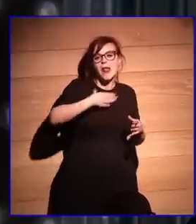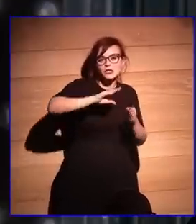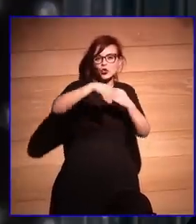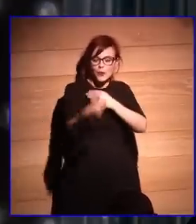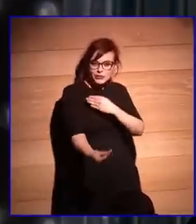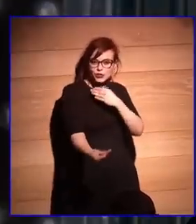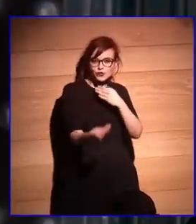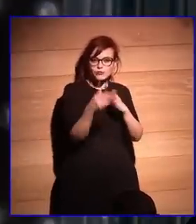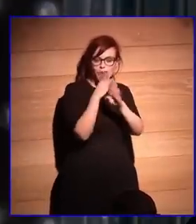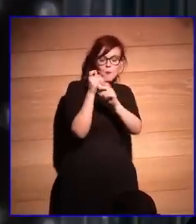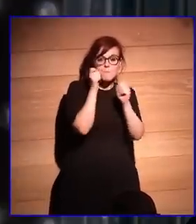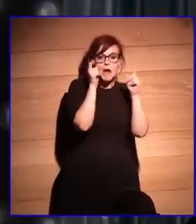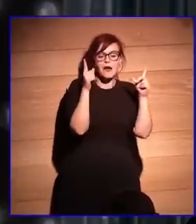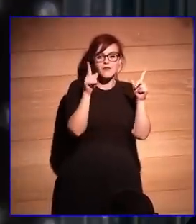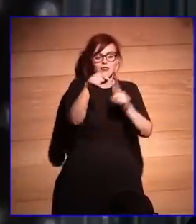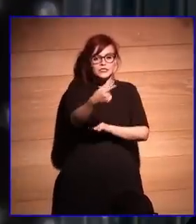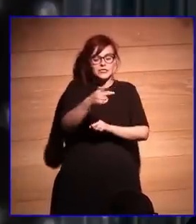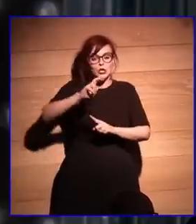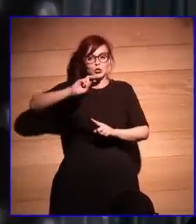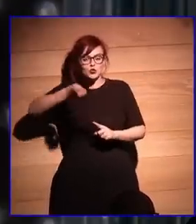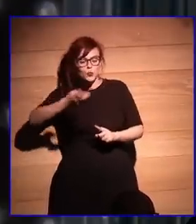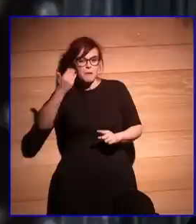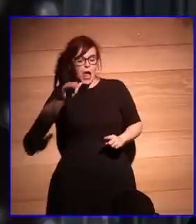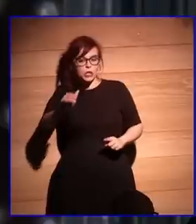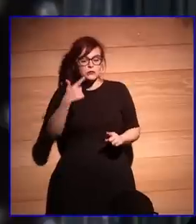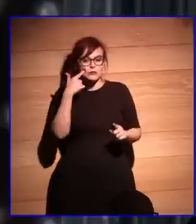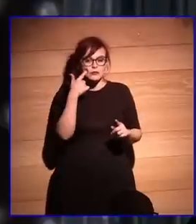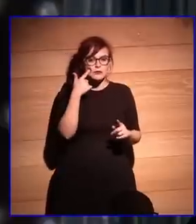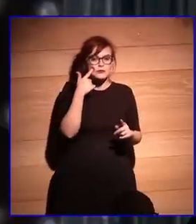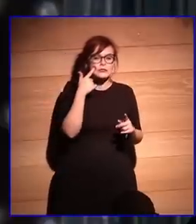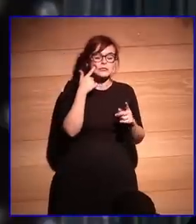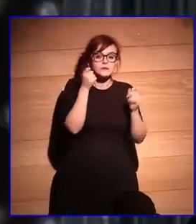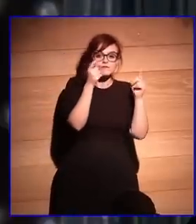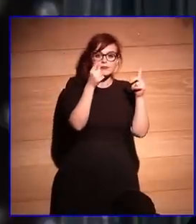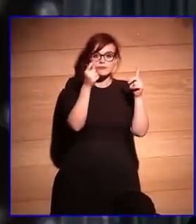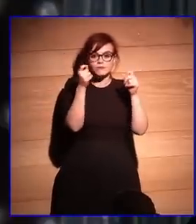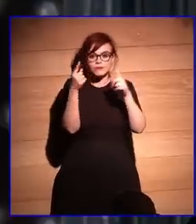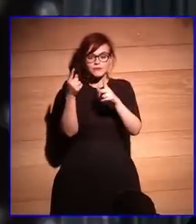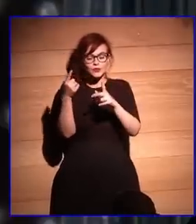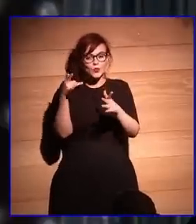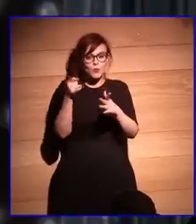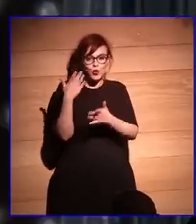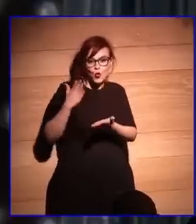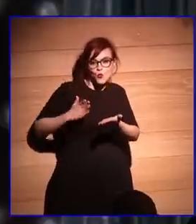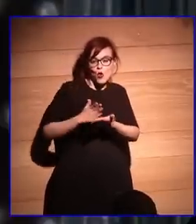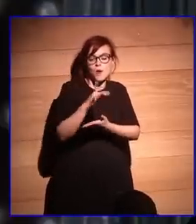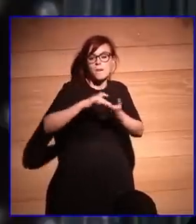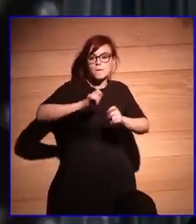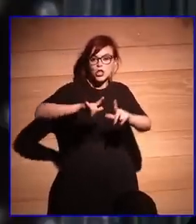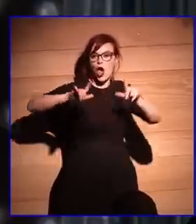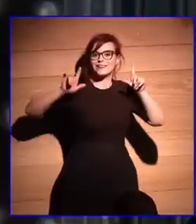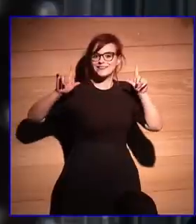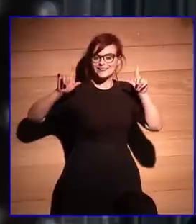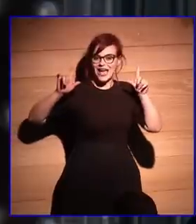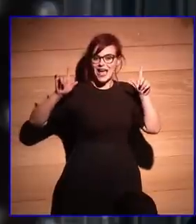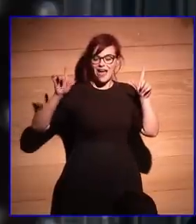Uh-huh. Y entonces de repente los villanos empiezan a tener que ver con aquel que le está poniendo trabas al protagonista, que tiene